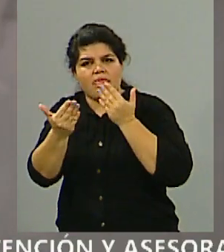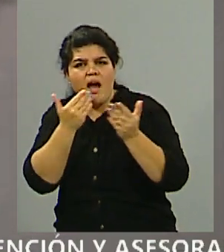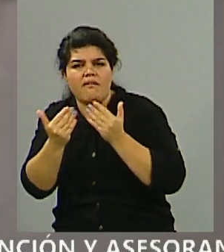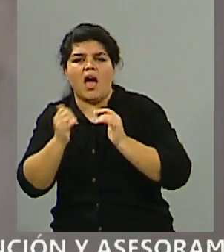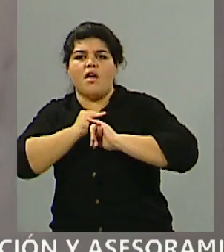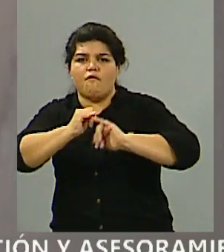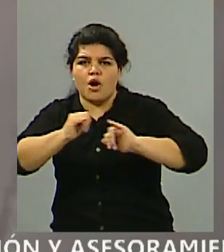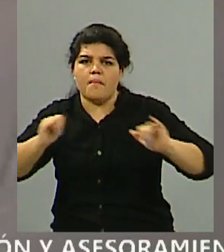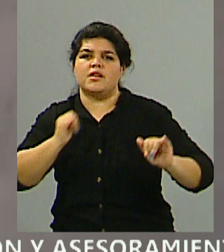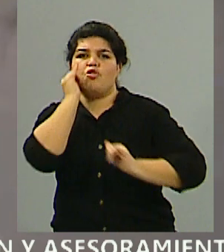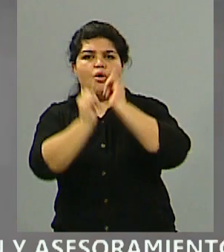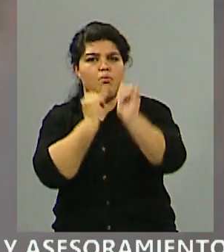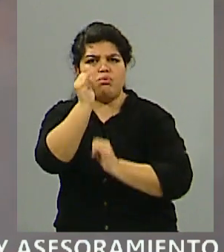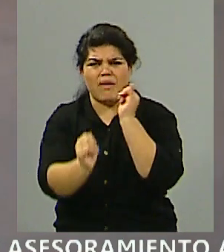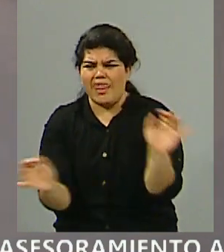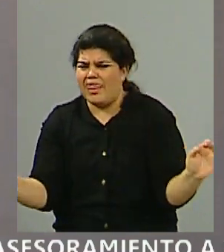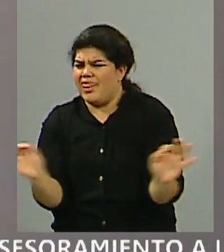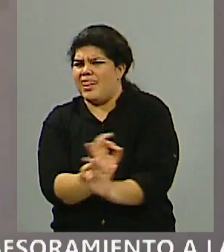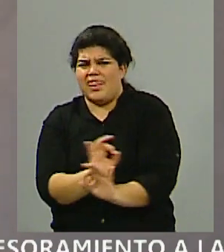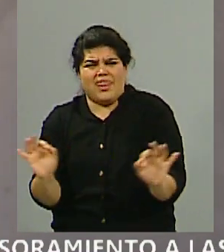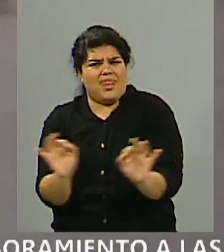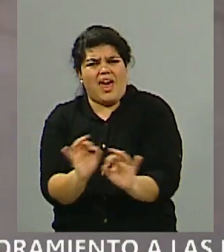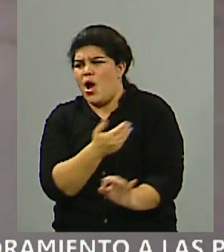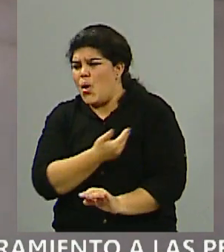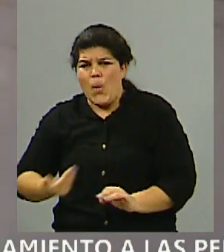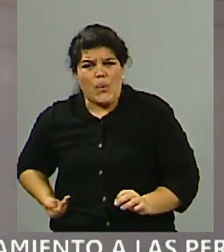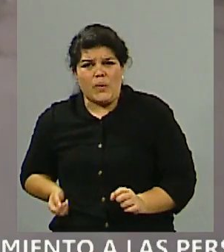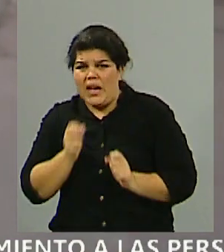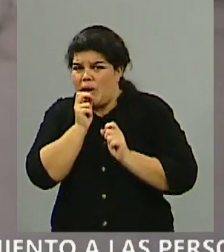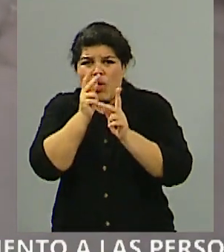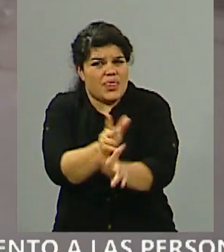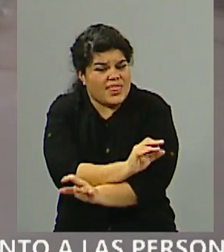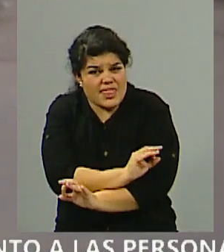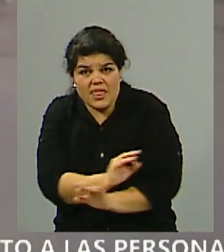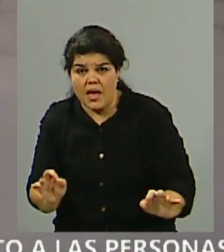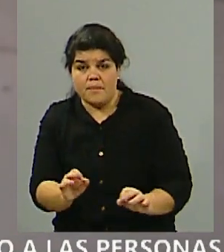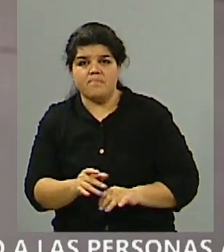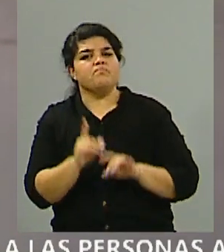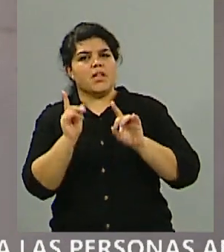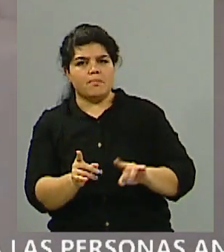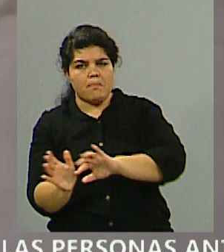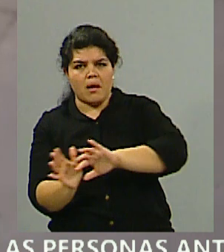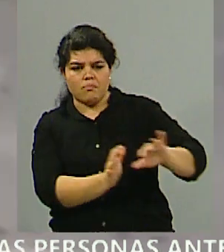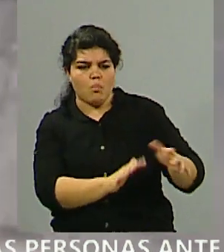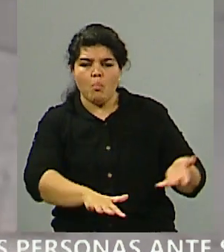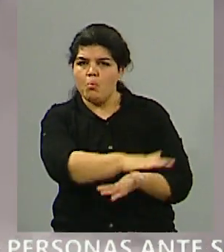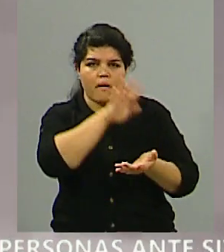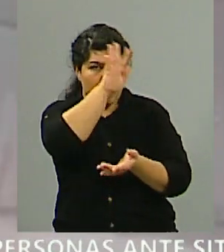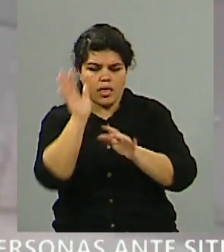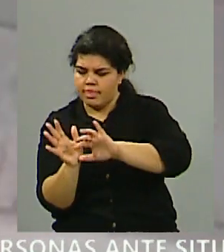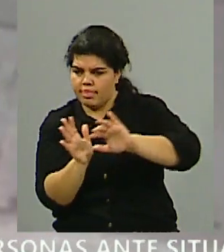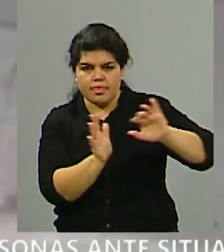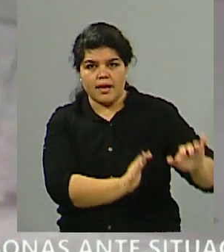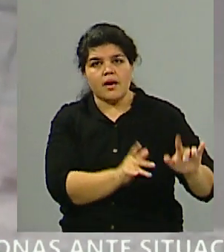instancia de información. Incluso sacándolo un poquito de lo indígena, las mismas personas de Jujuy están haciendo mucho